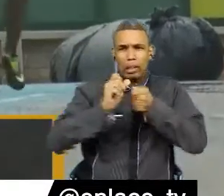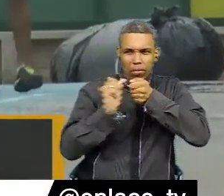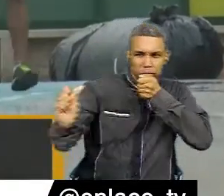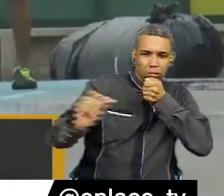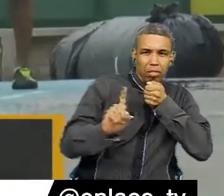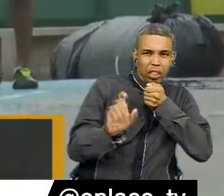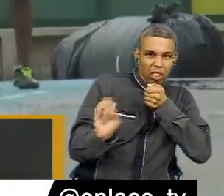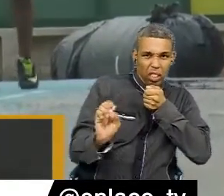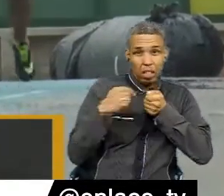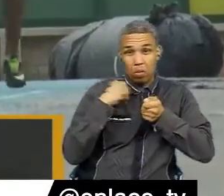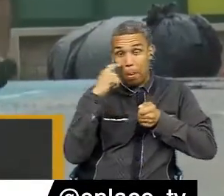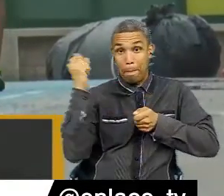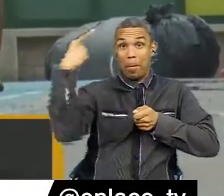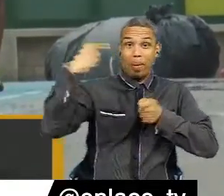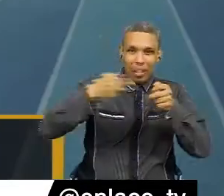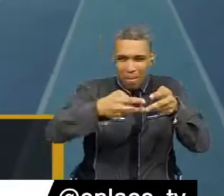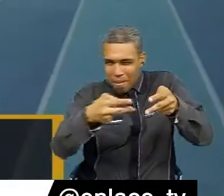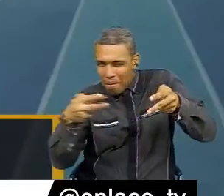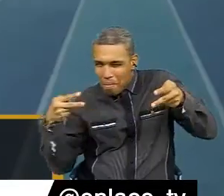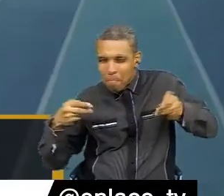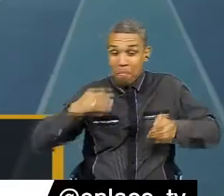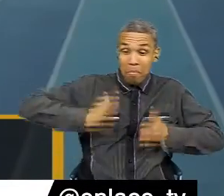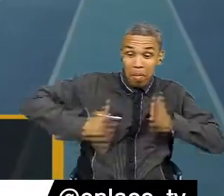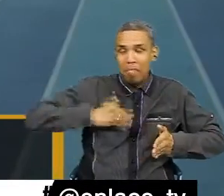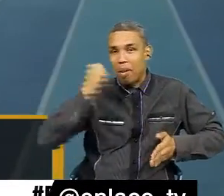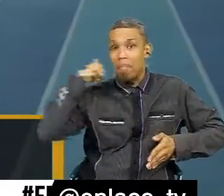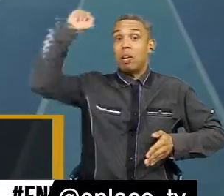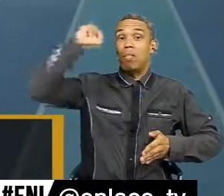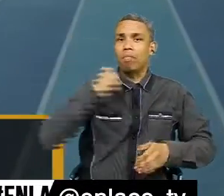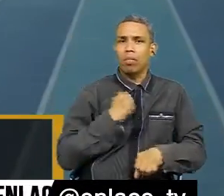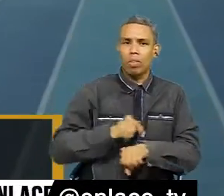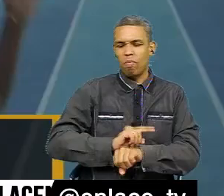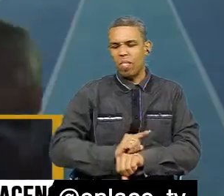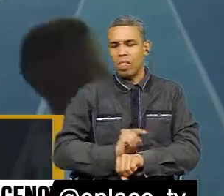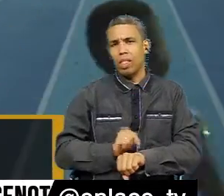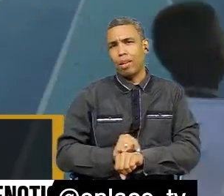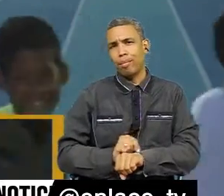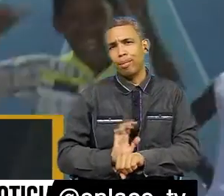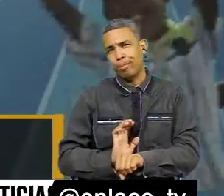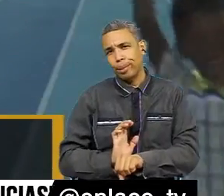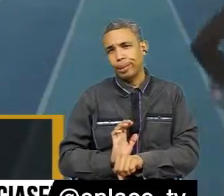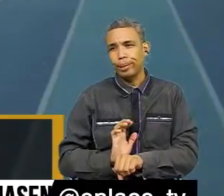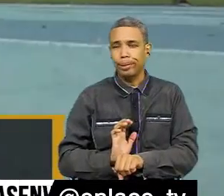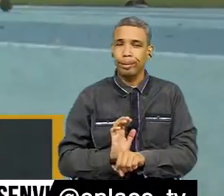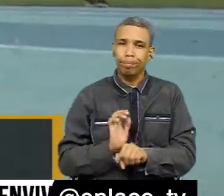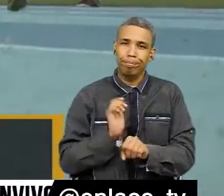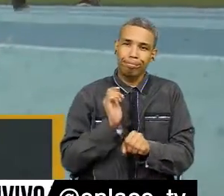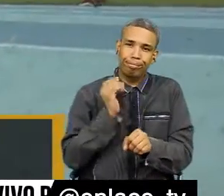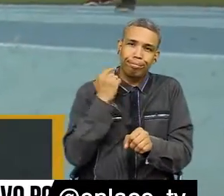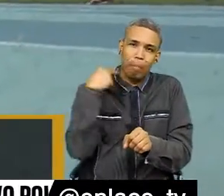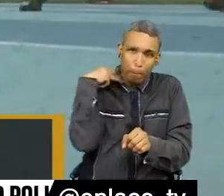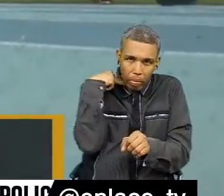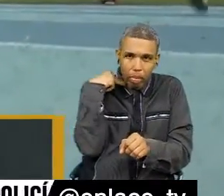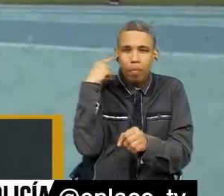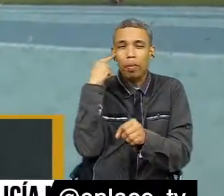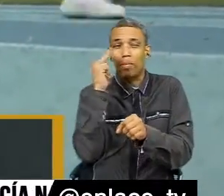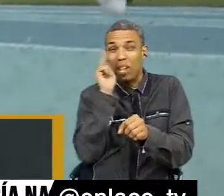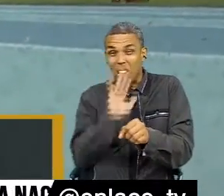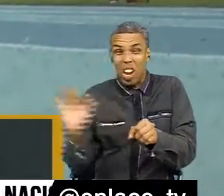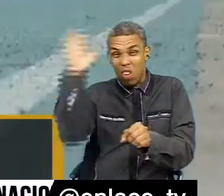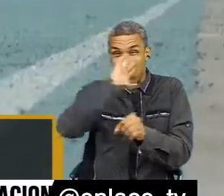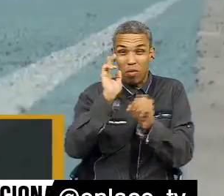en 60 quedé primera, pero como eso mide son por tiempo, entonces no quedé pues clasificada por ahora. Los atletas barranqueños siempre